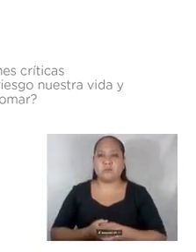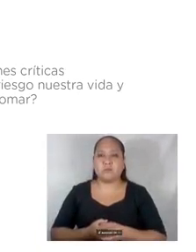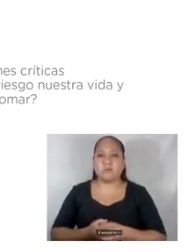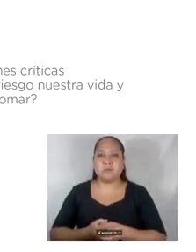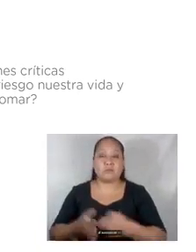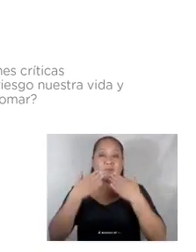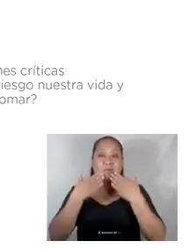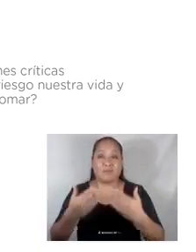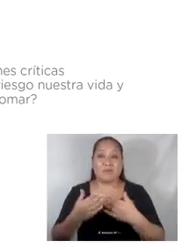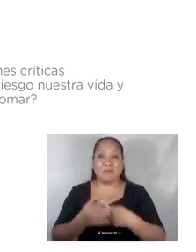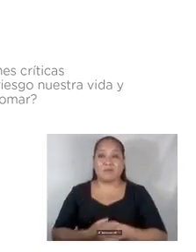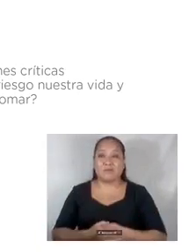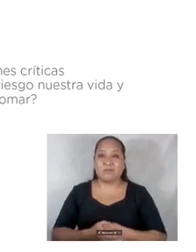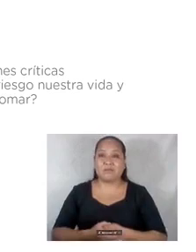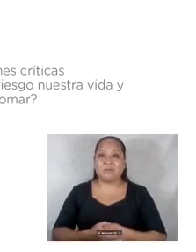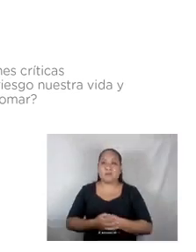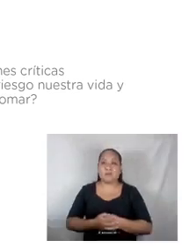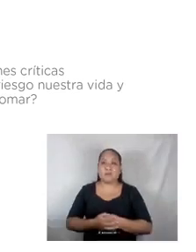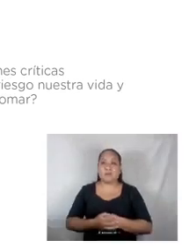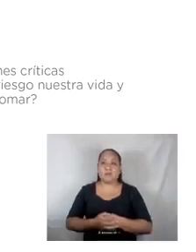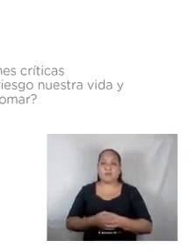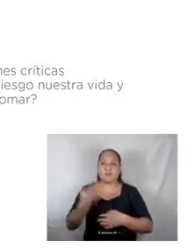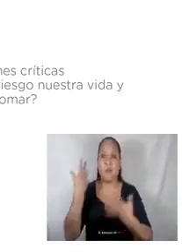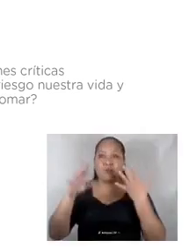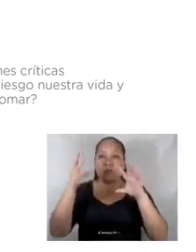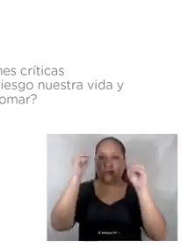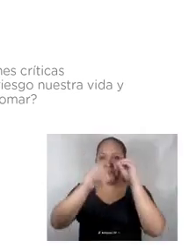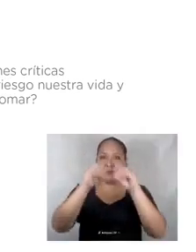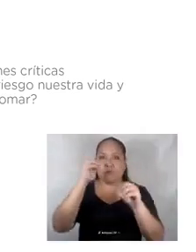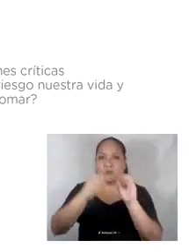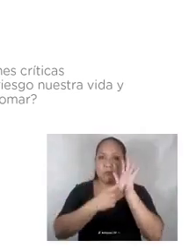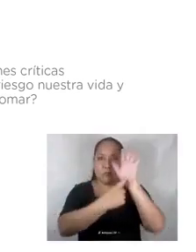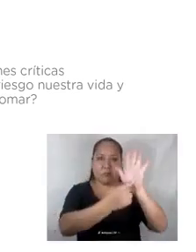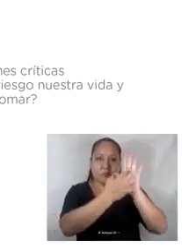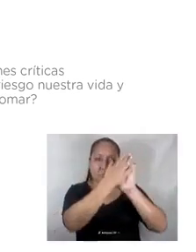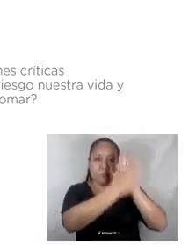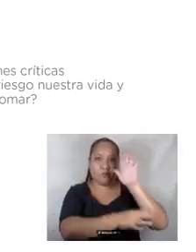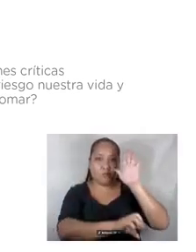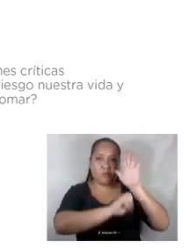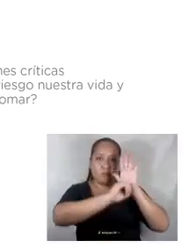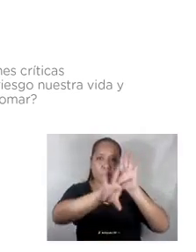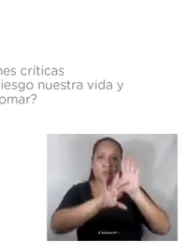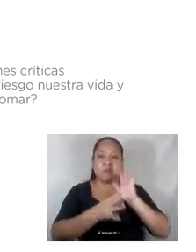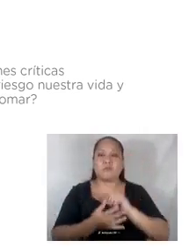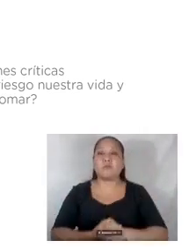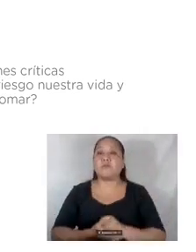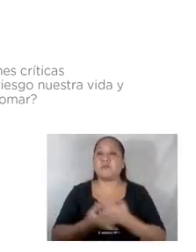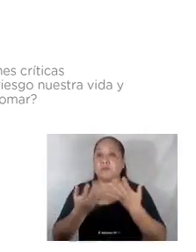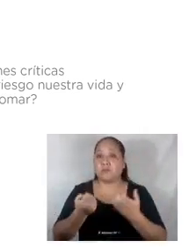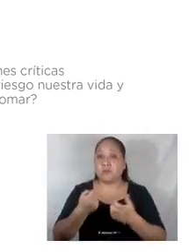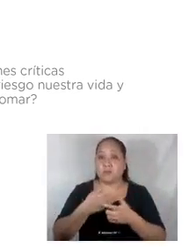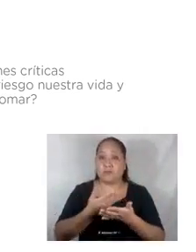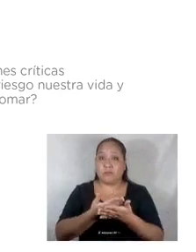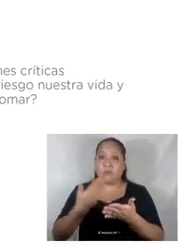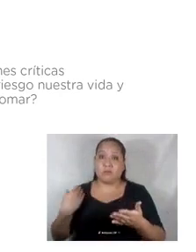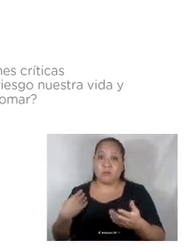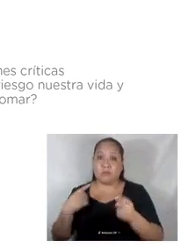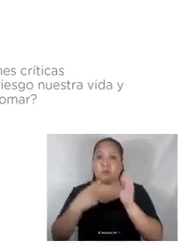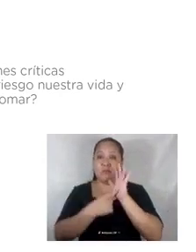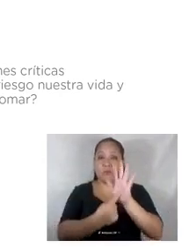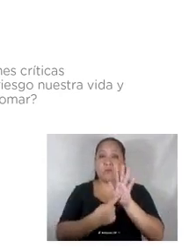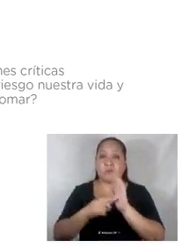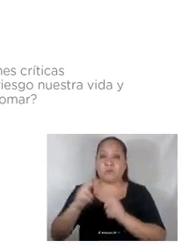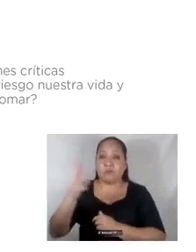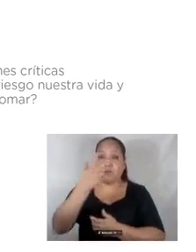Muchas gracias. Vamos poniendo por favor la presentación. Quería, antes de empezar el tercer